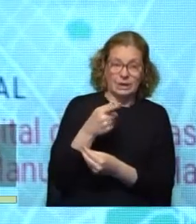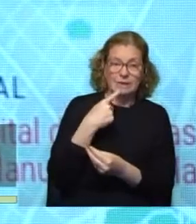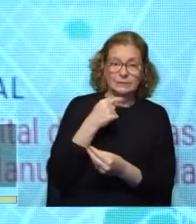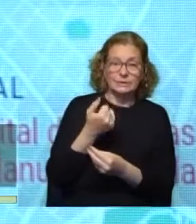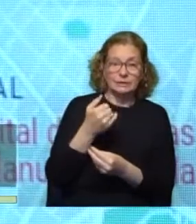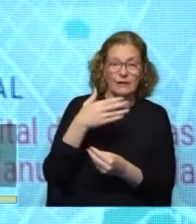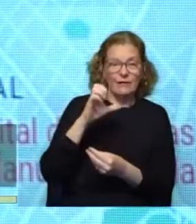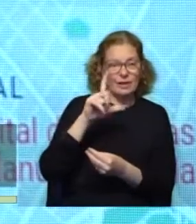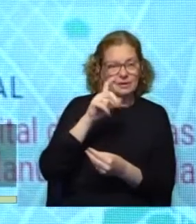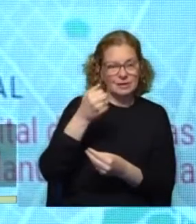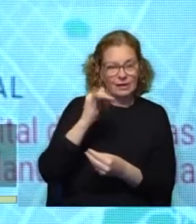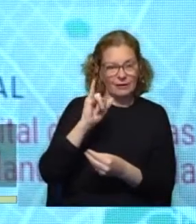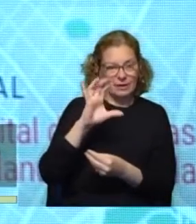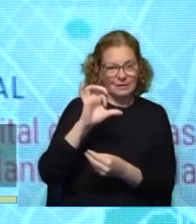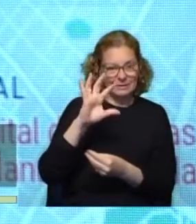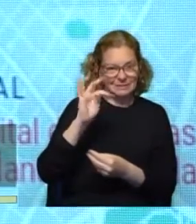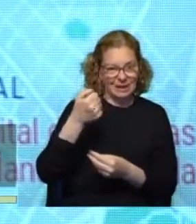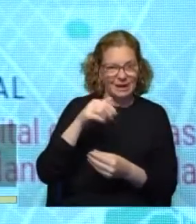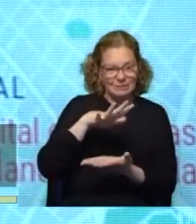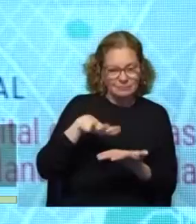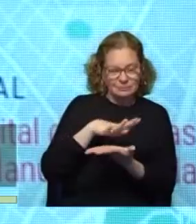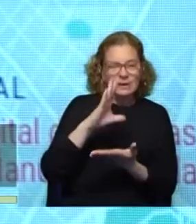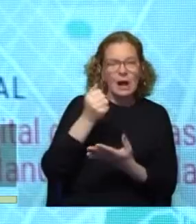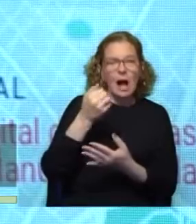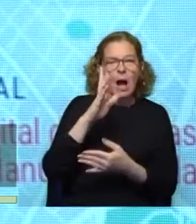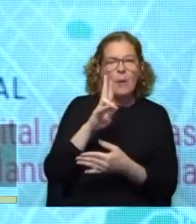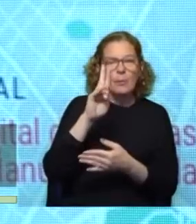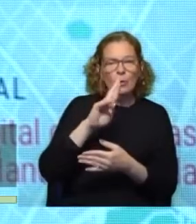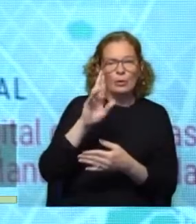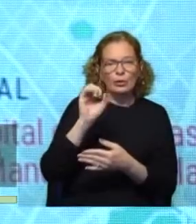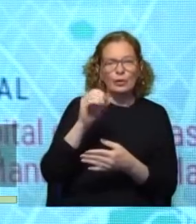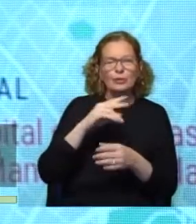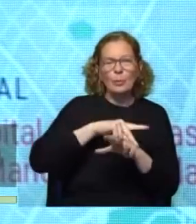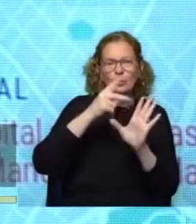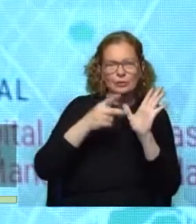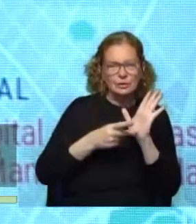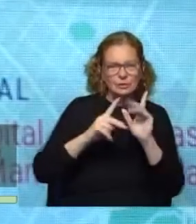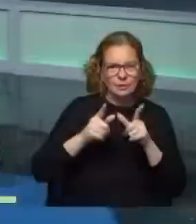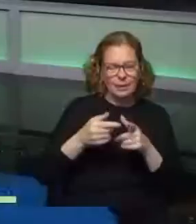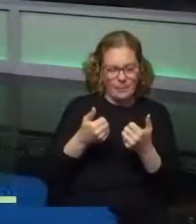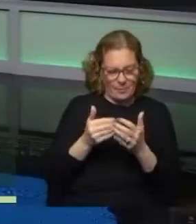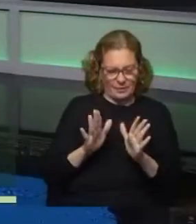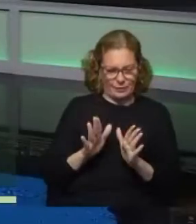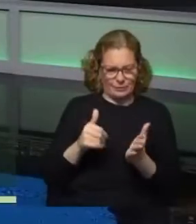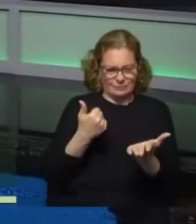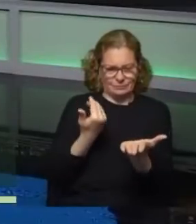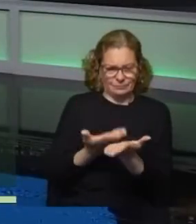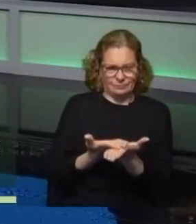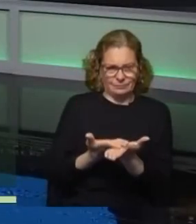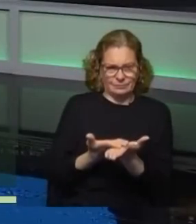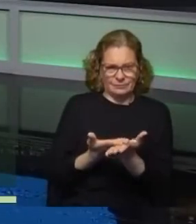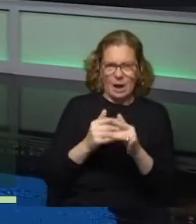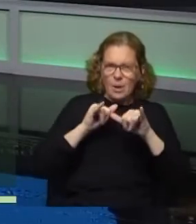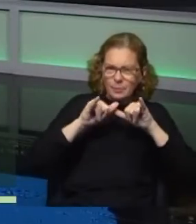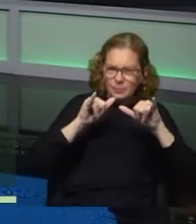Bella Vista capurro Bahía de Montevideo también y es un proyecto que incluso cuando surgió y se presentó se